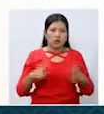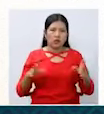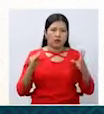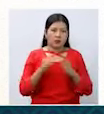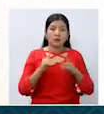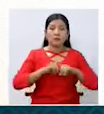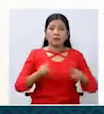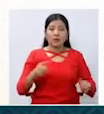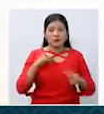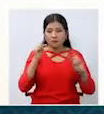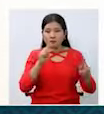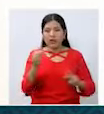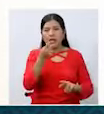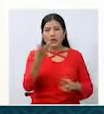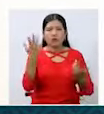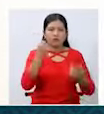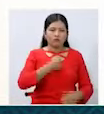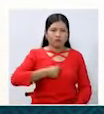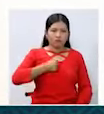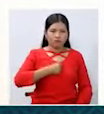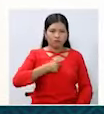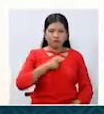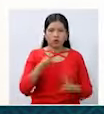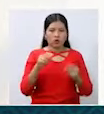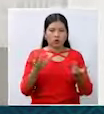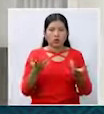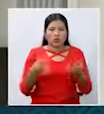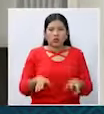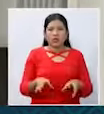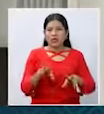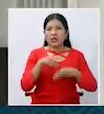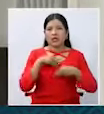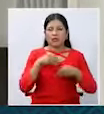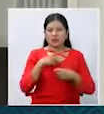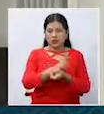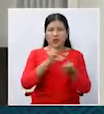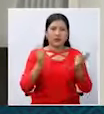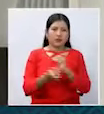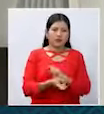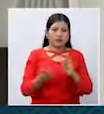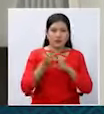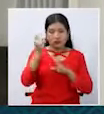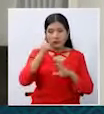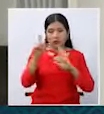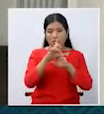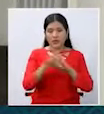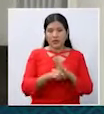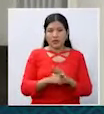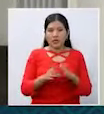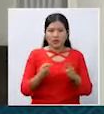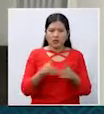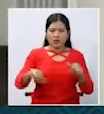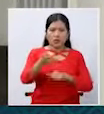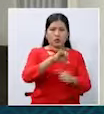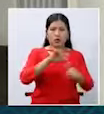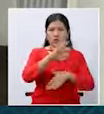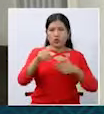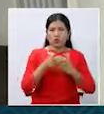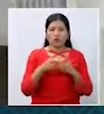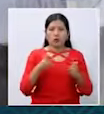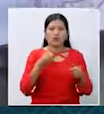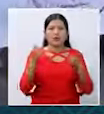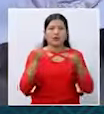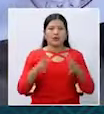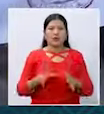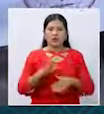haber sectores que nunca van a aceptar ningún cambio. La legisladora ha lamentado que pese a la socialización, sectores como la